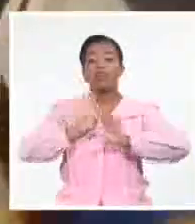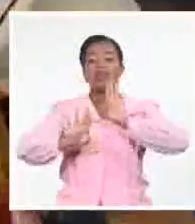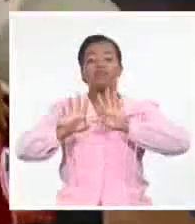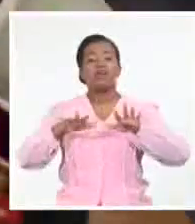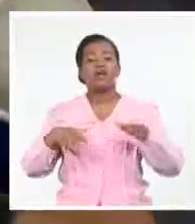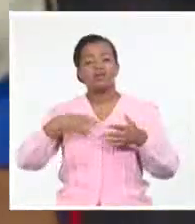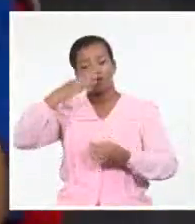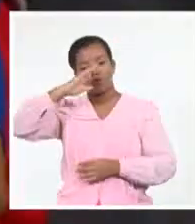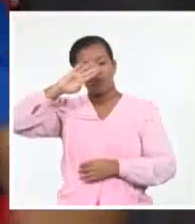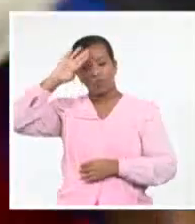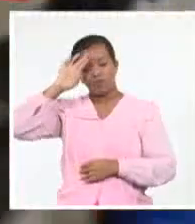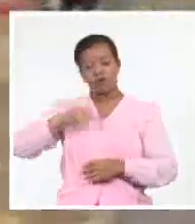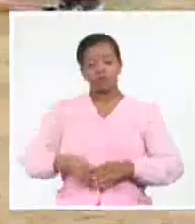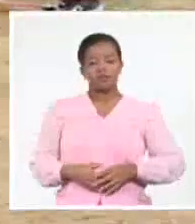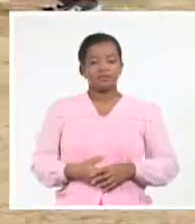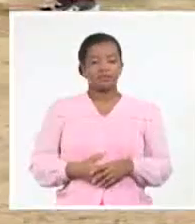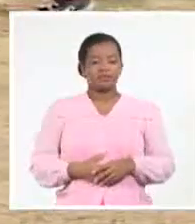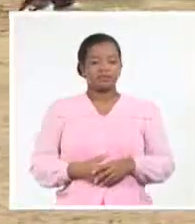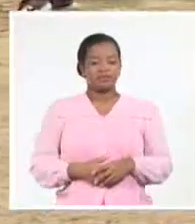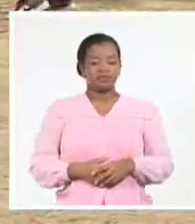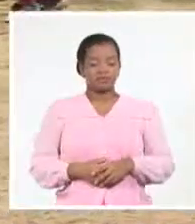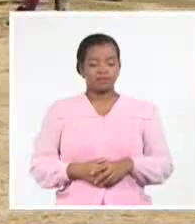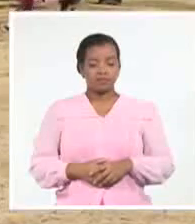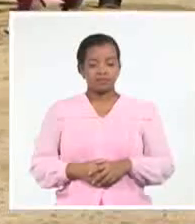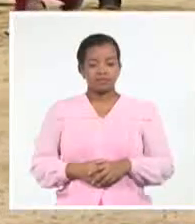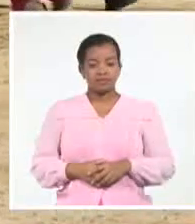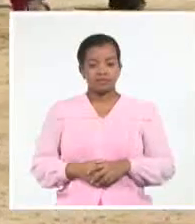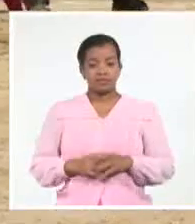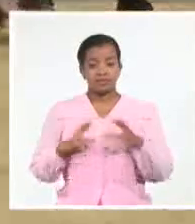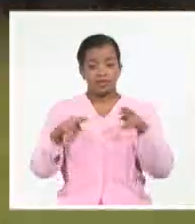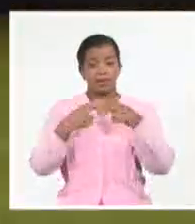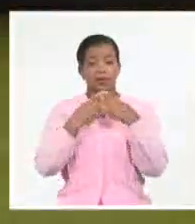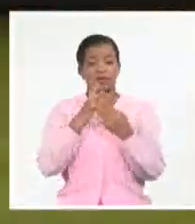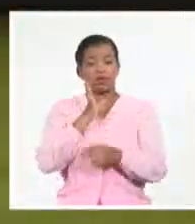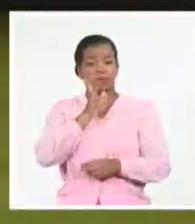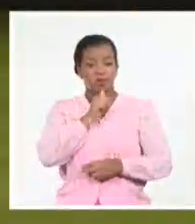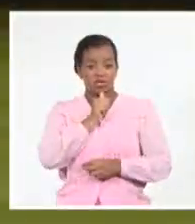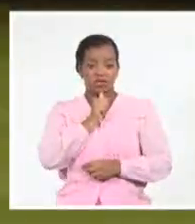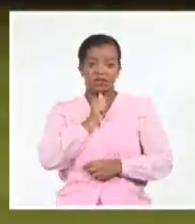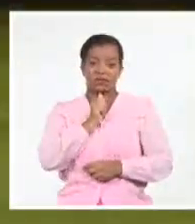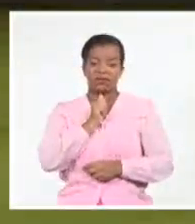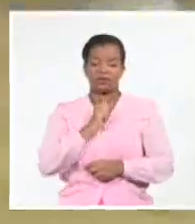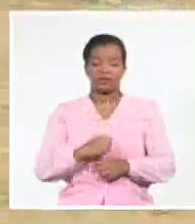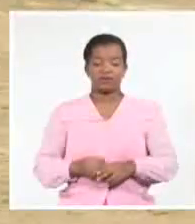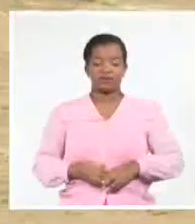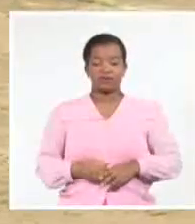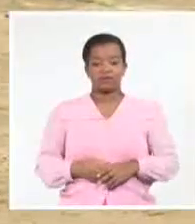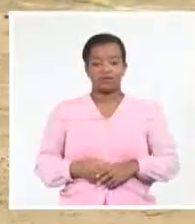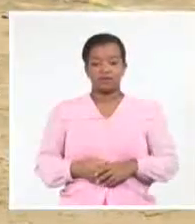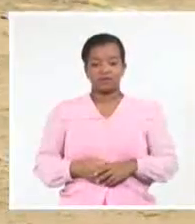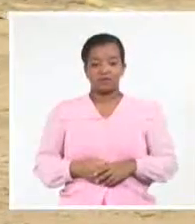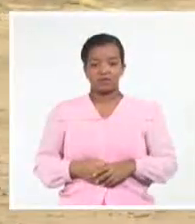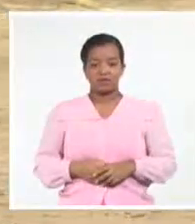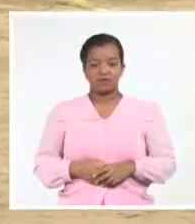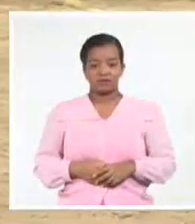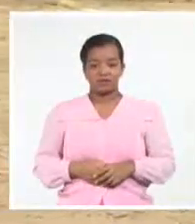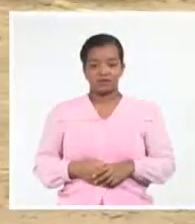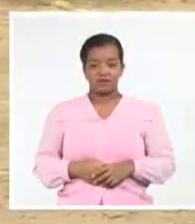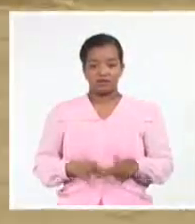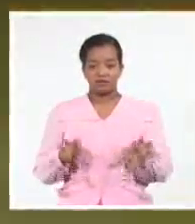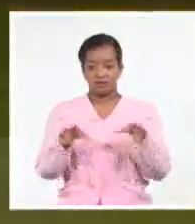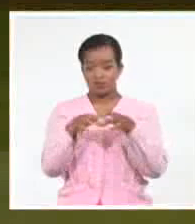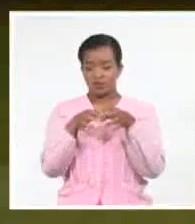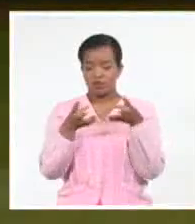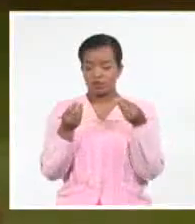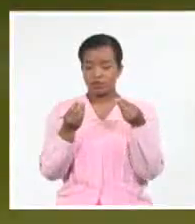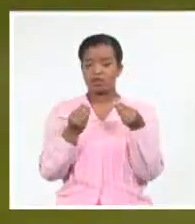Y nada, un juego digno de un campeonato mundial contra un equipo que ha sido varias veces campeón mundial.